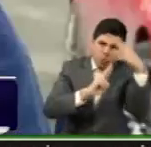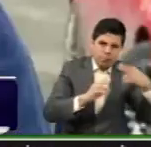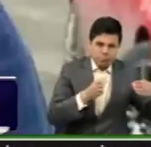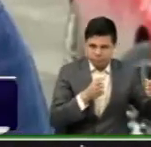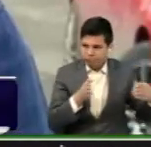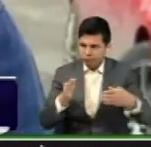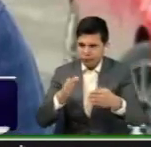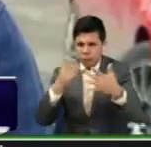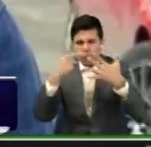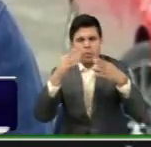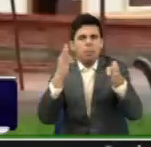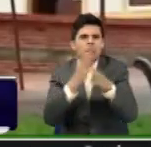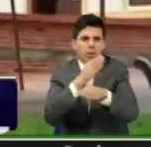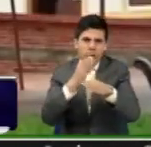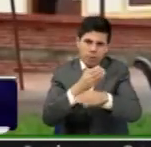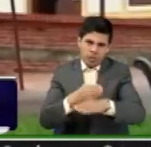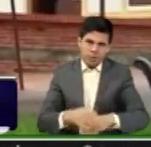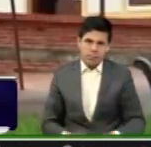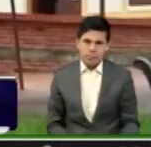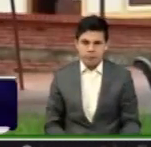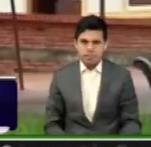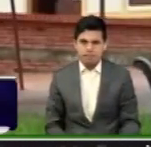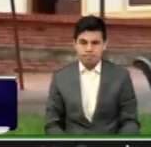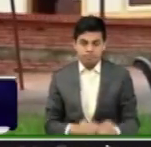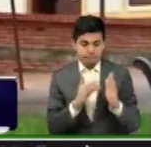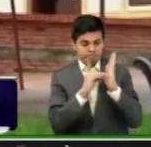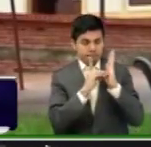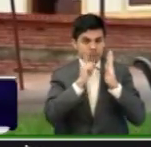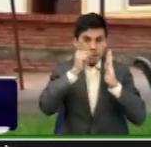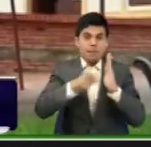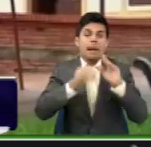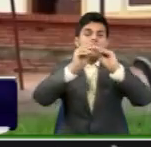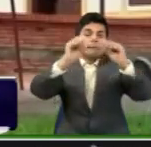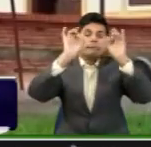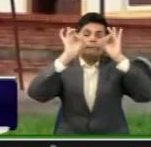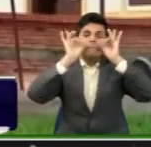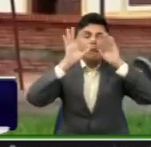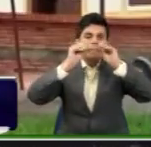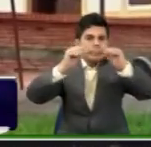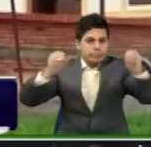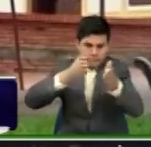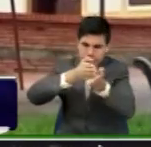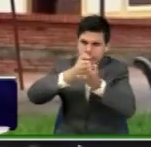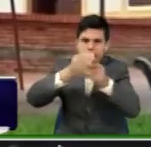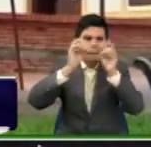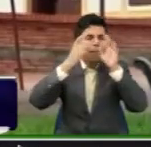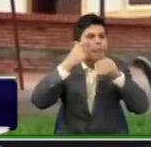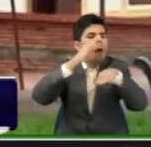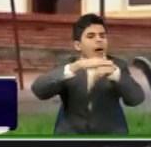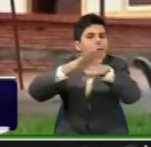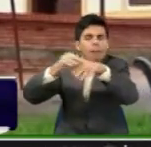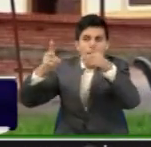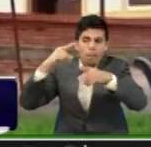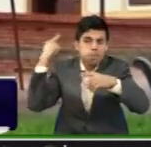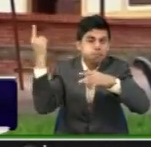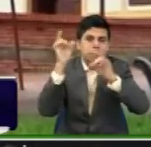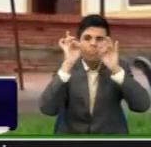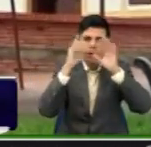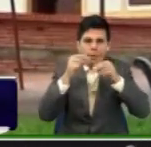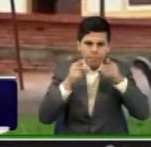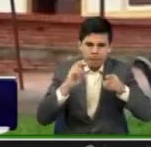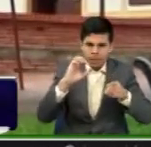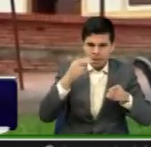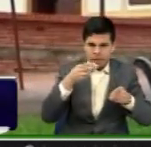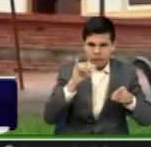otras afectaciones. El decreto de calamidad pública aún sigue vigente, no deja de atemorizar a los pobladores de